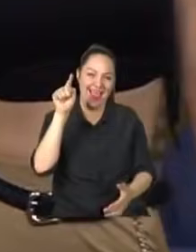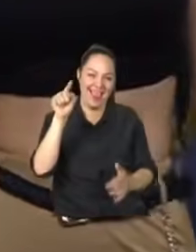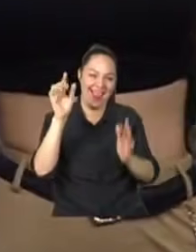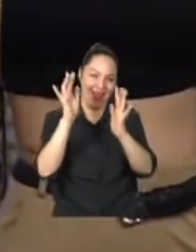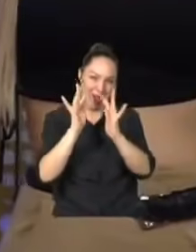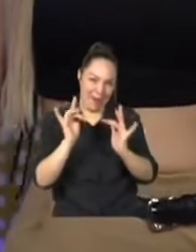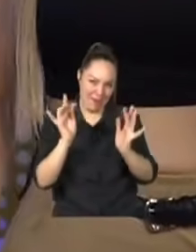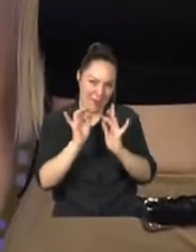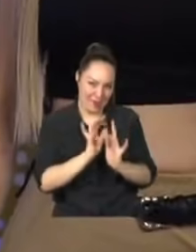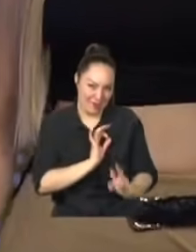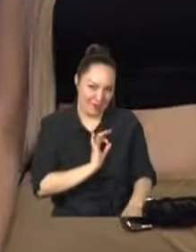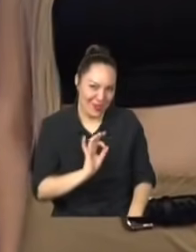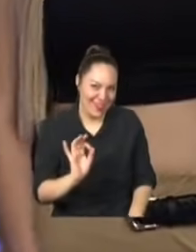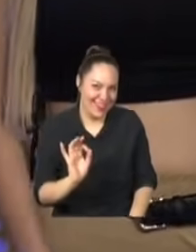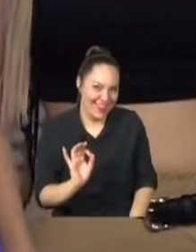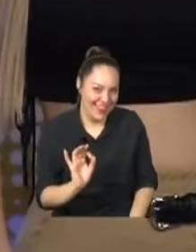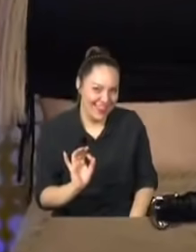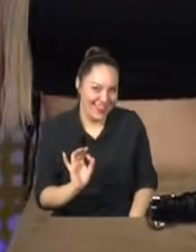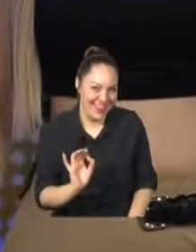París. ¿Está bien?